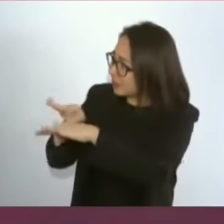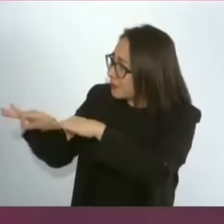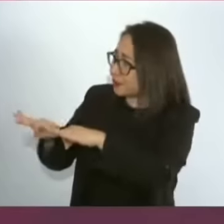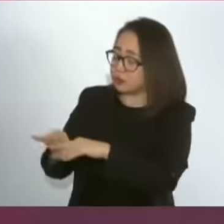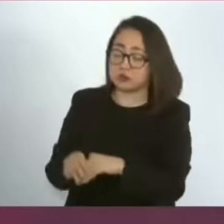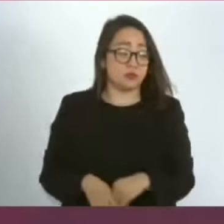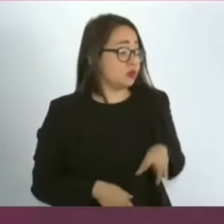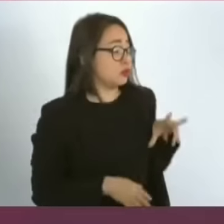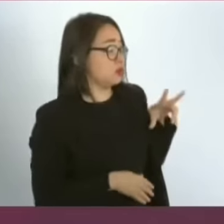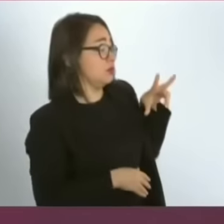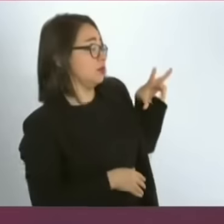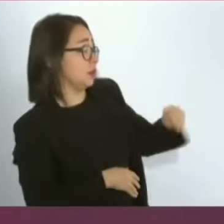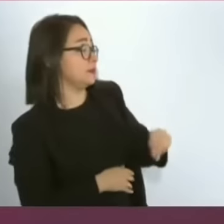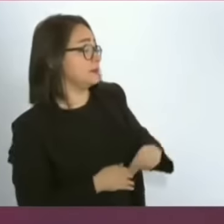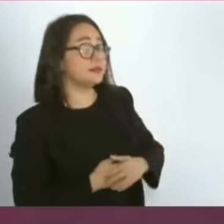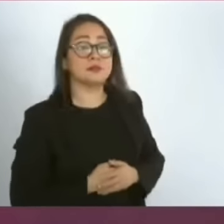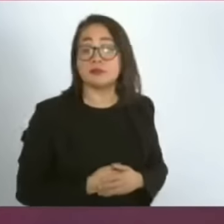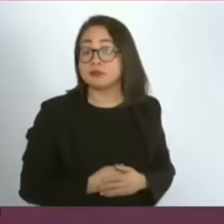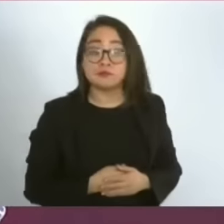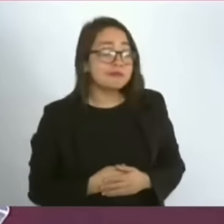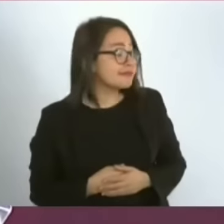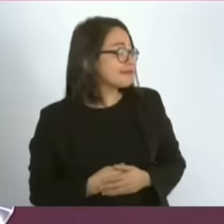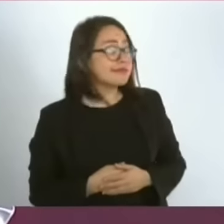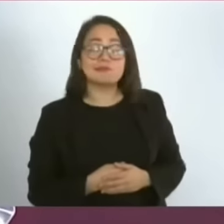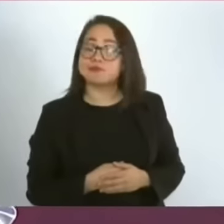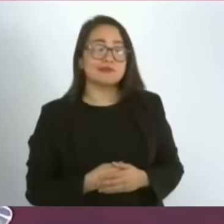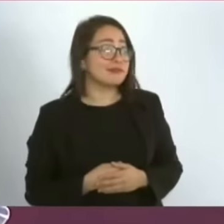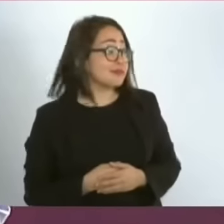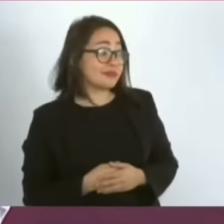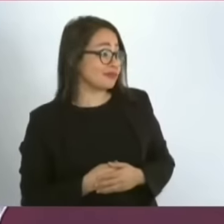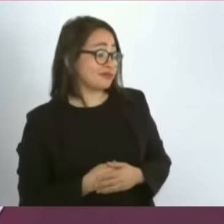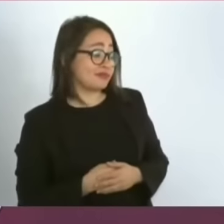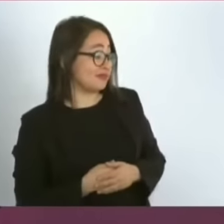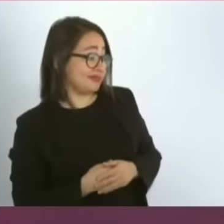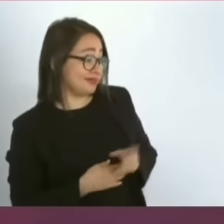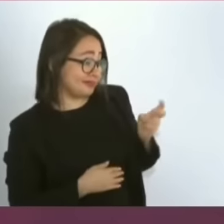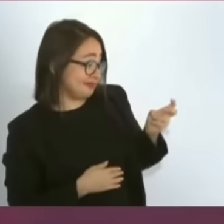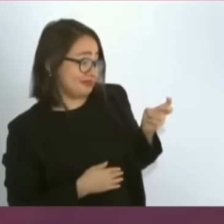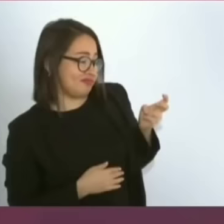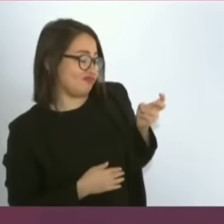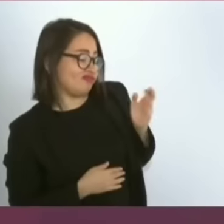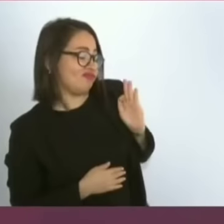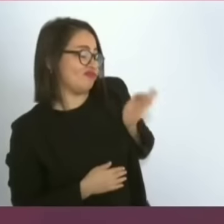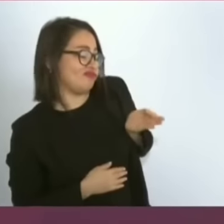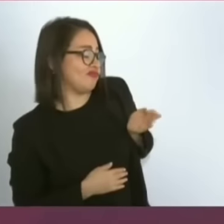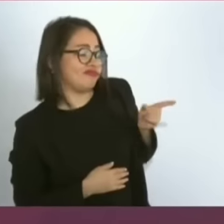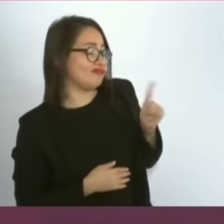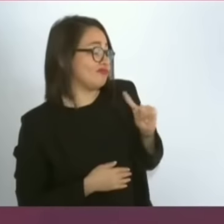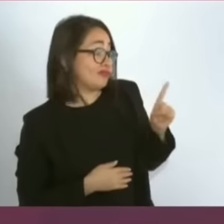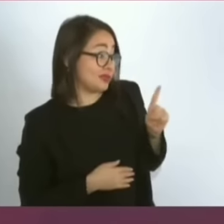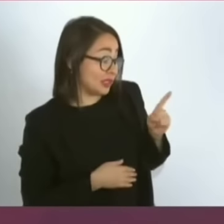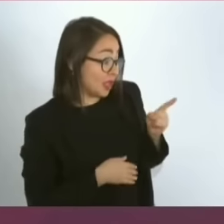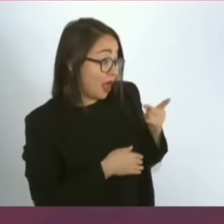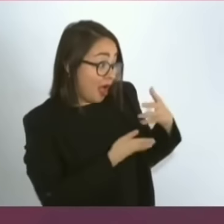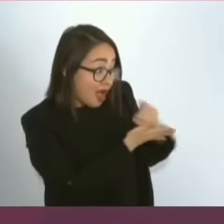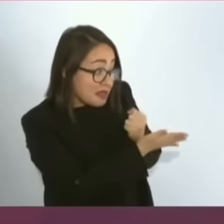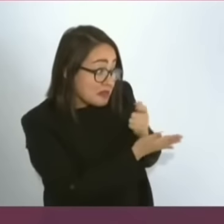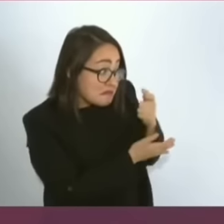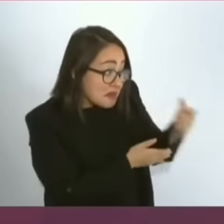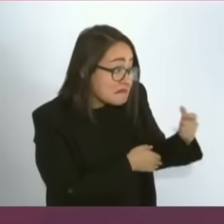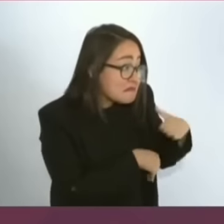no, no vamos a aceptar mejorar los salarios y vamos